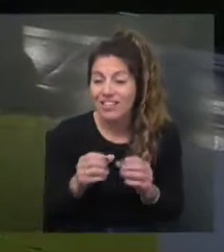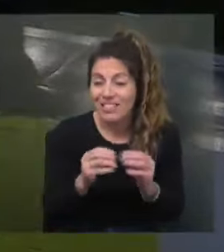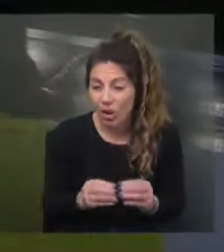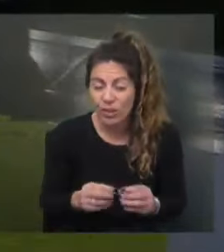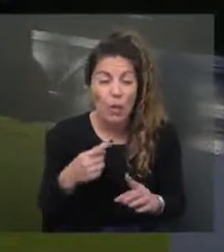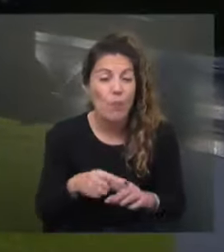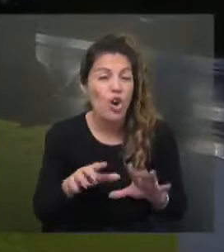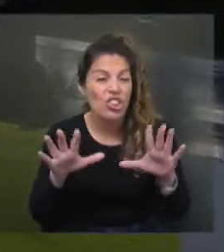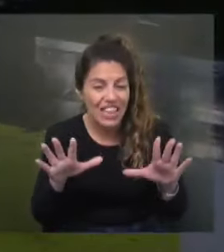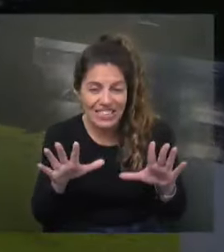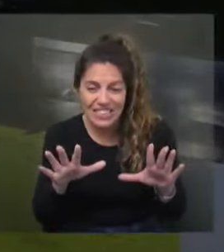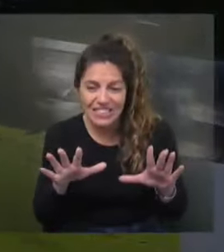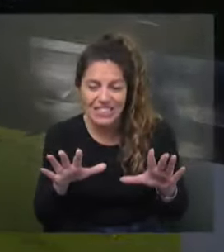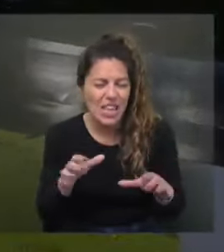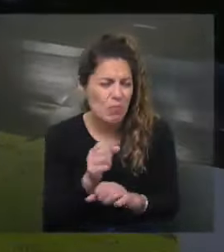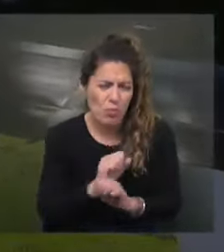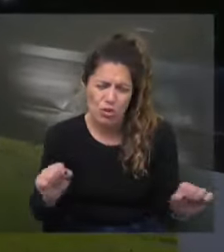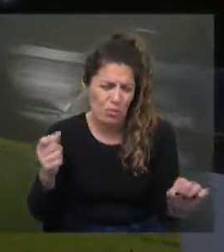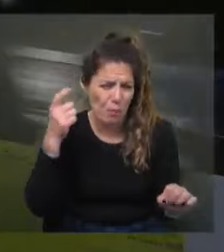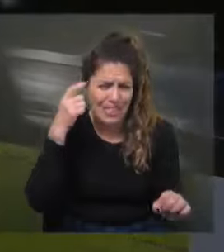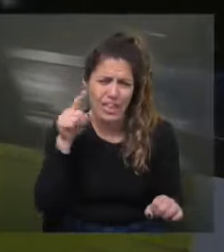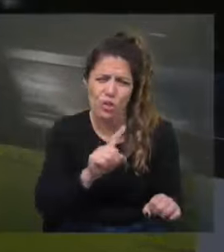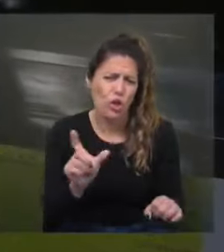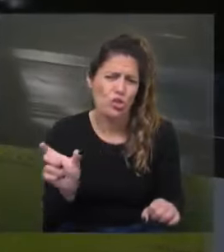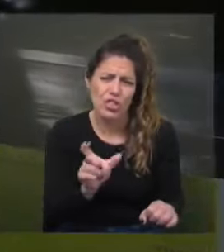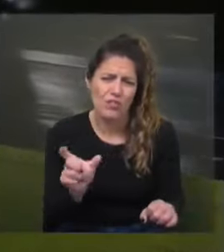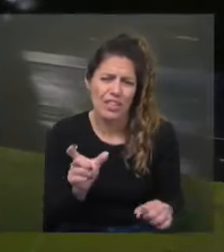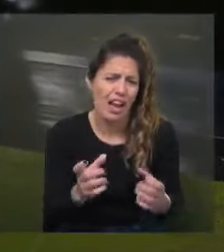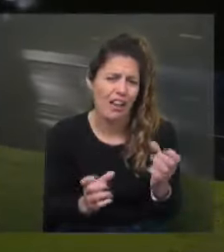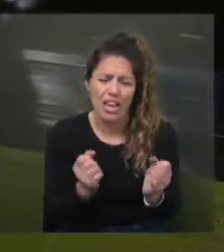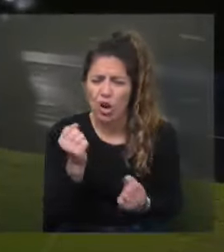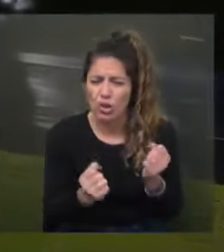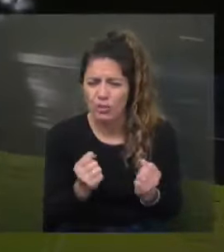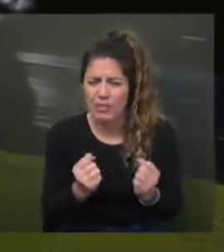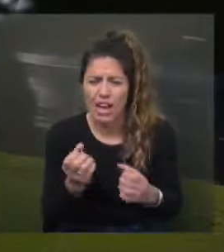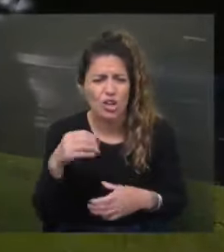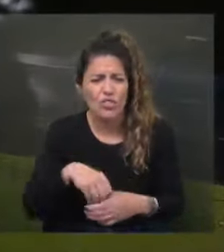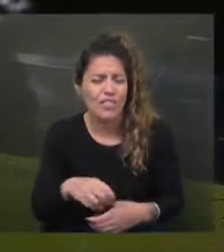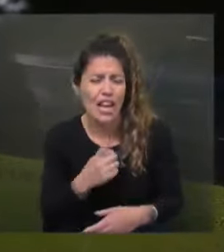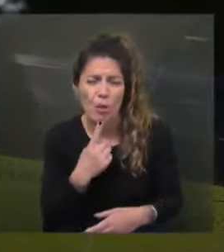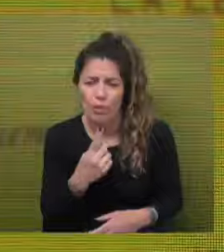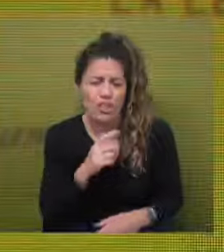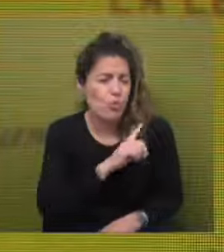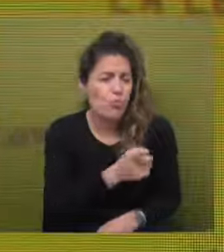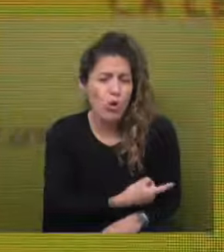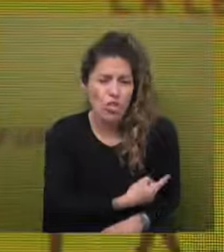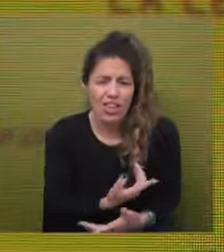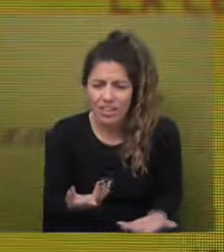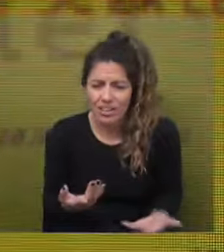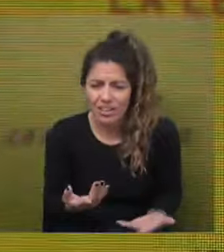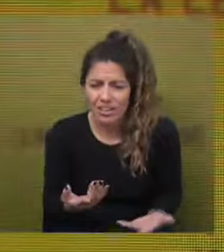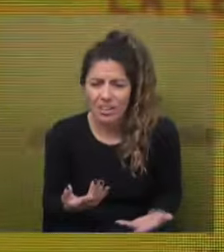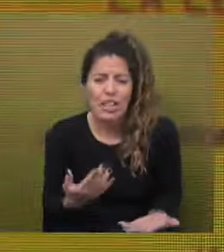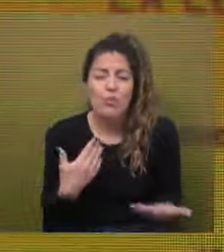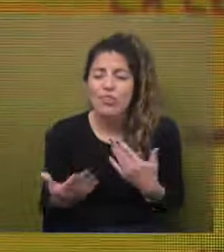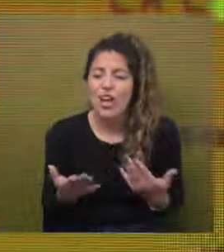10. Estás hablando de... Es imposible pensar que eso no se infiltra en la economía, no se infiltra en la política, que esa cantidad, ese es un poder de... Estamos hablando